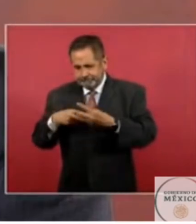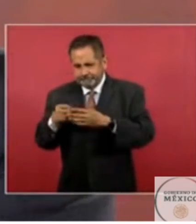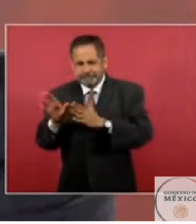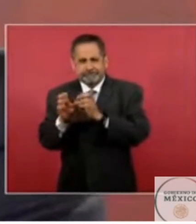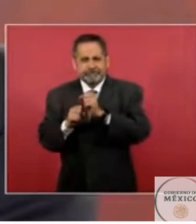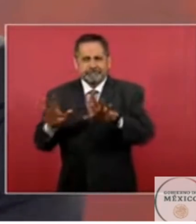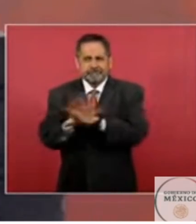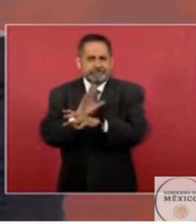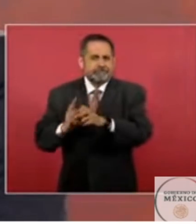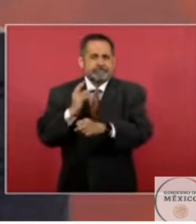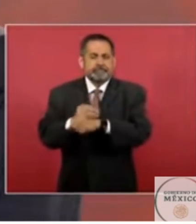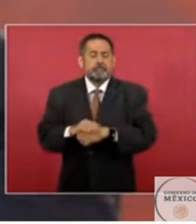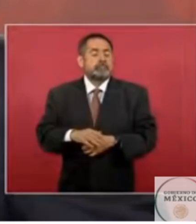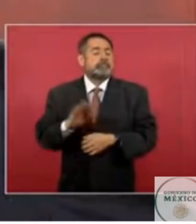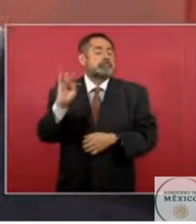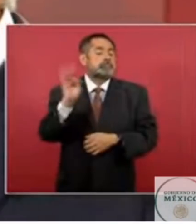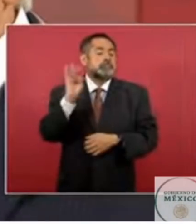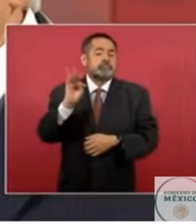Si fuese mayoría simple,